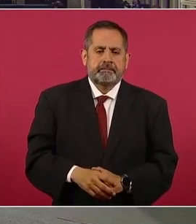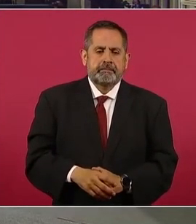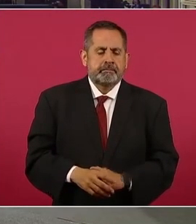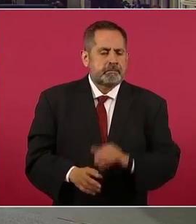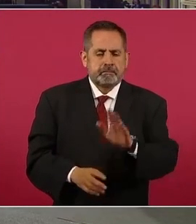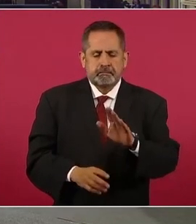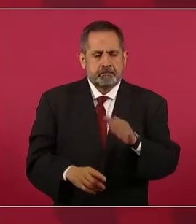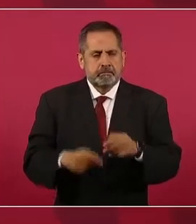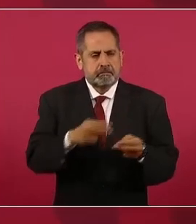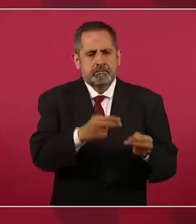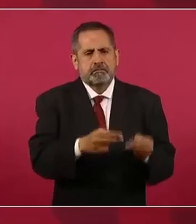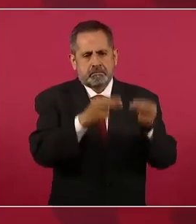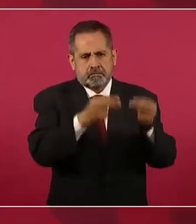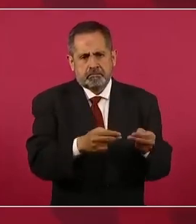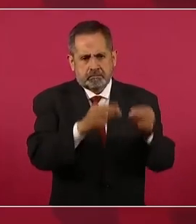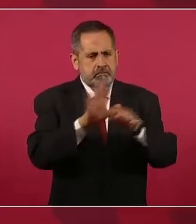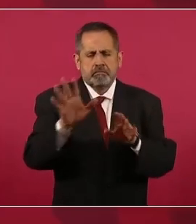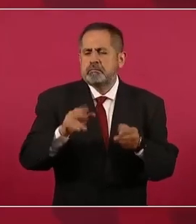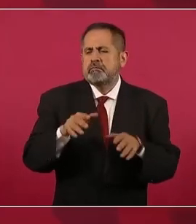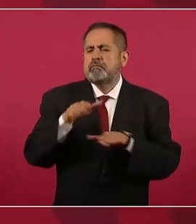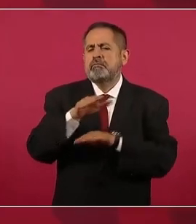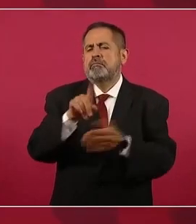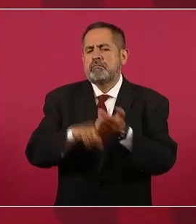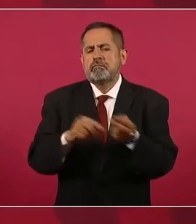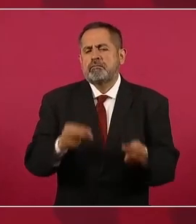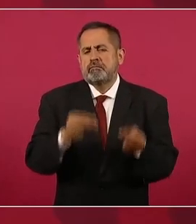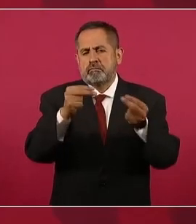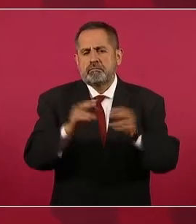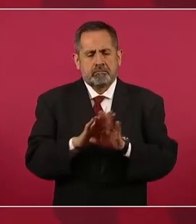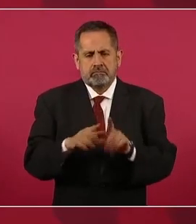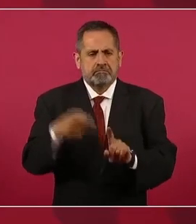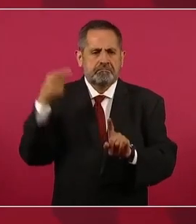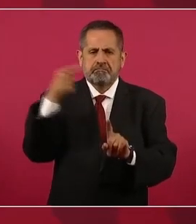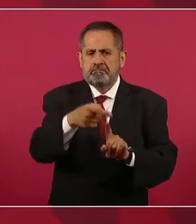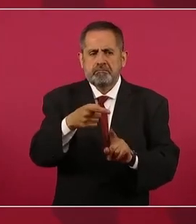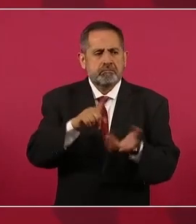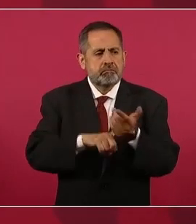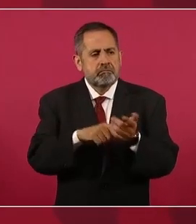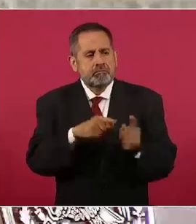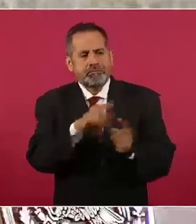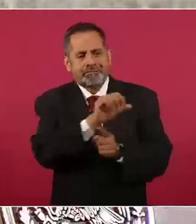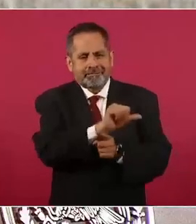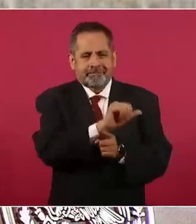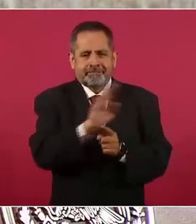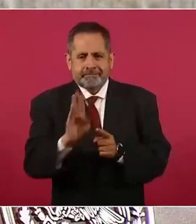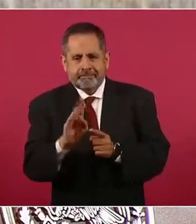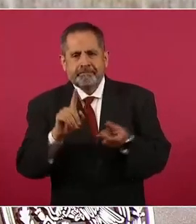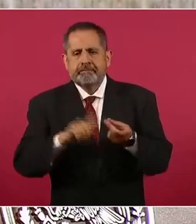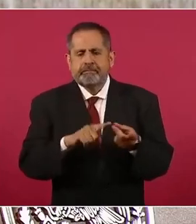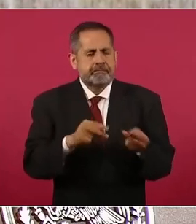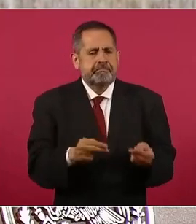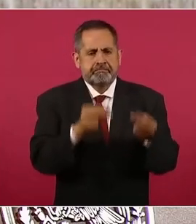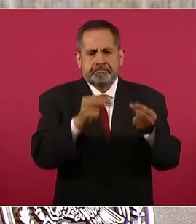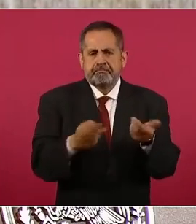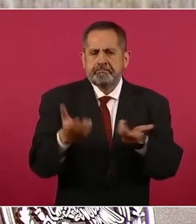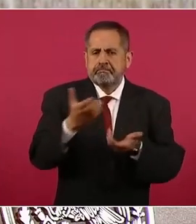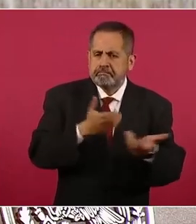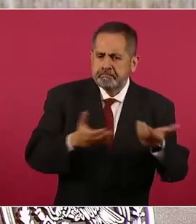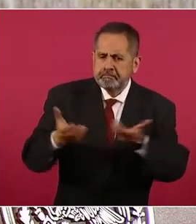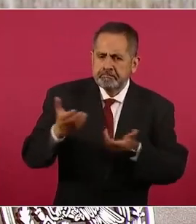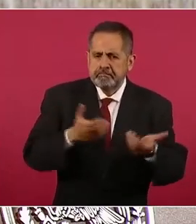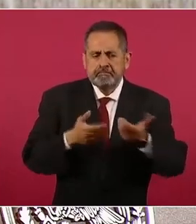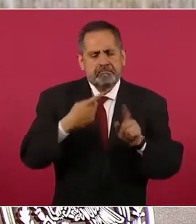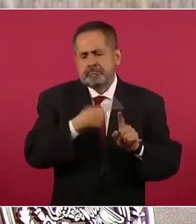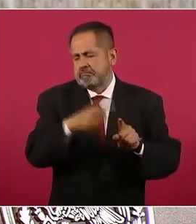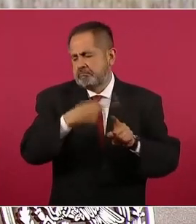Son comerciantes, básicamente. El giro principal de todas ellas es el comercio